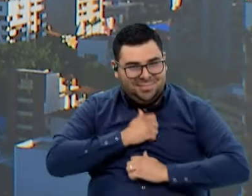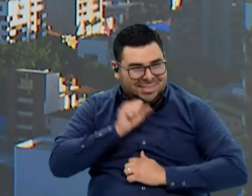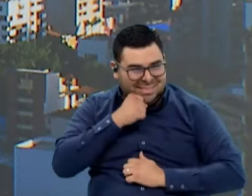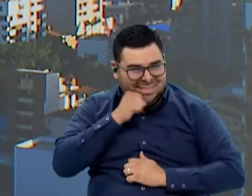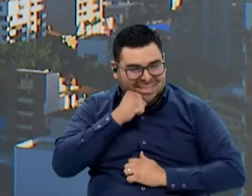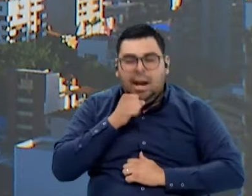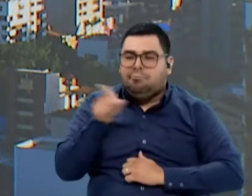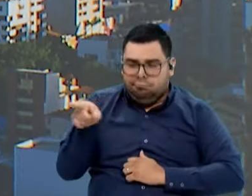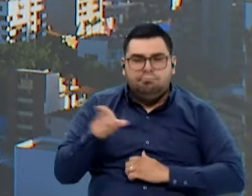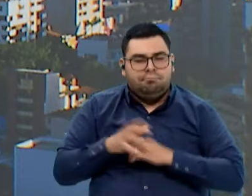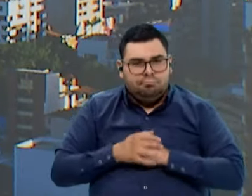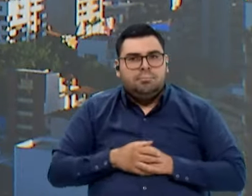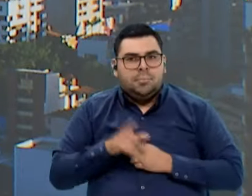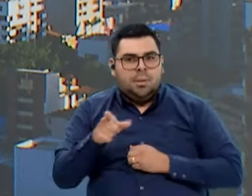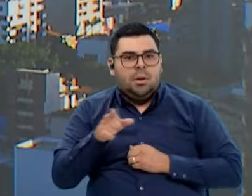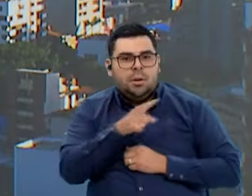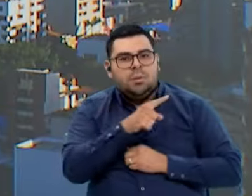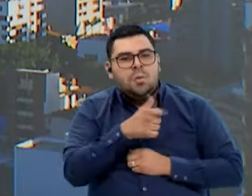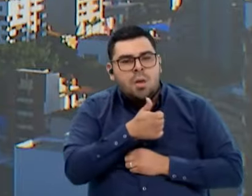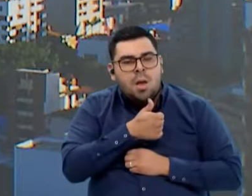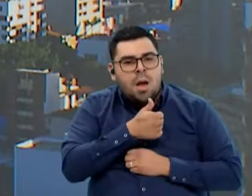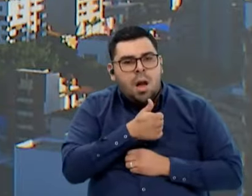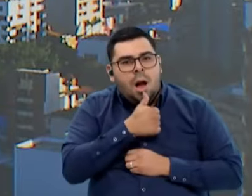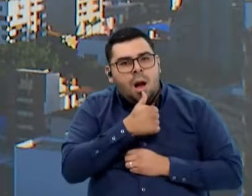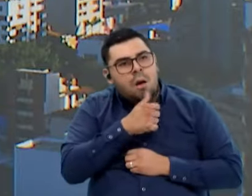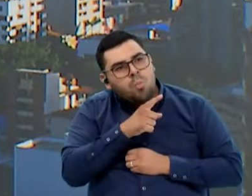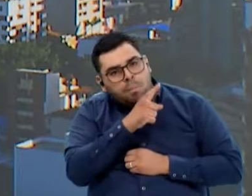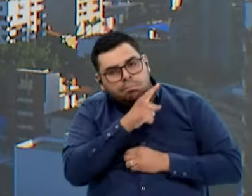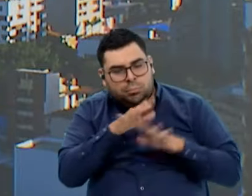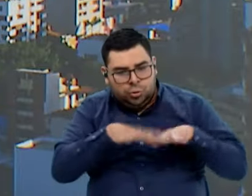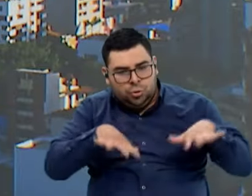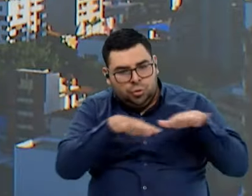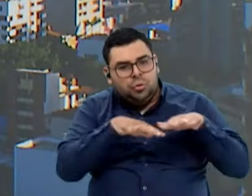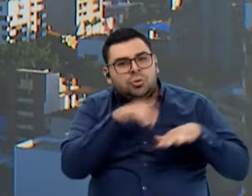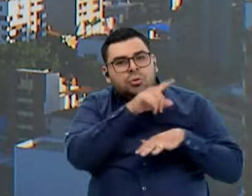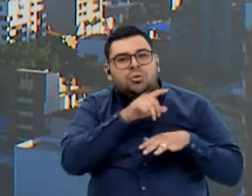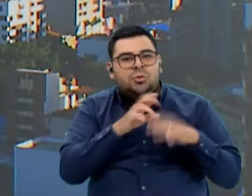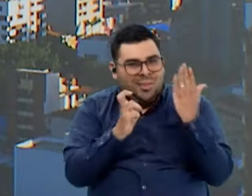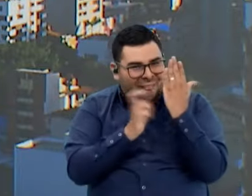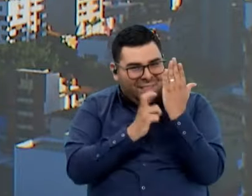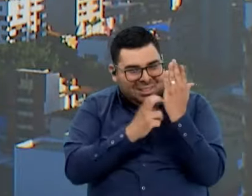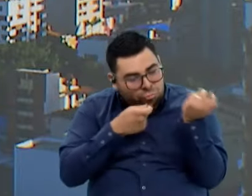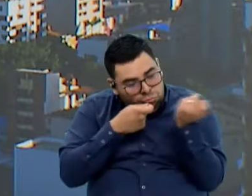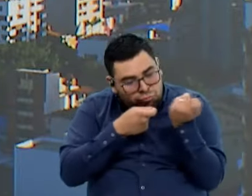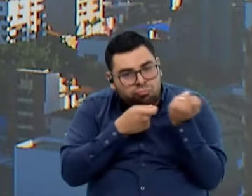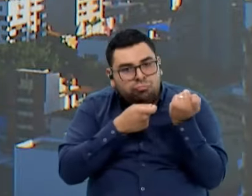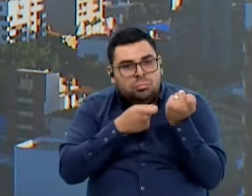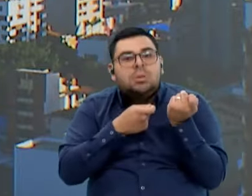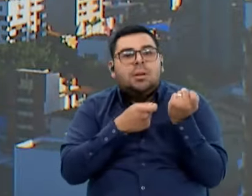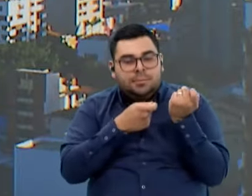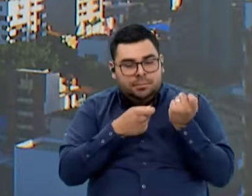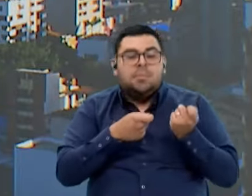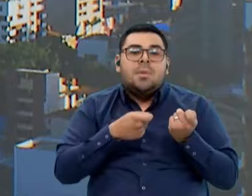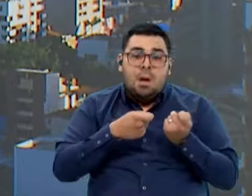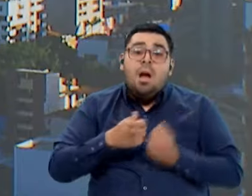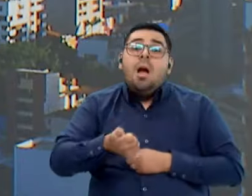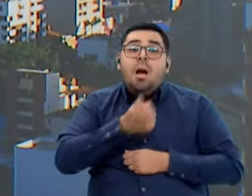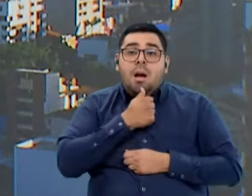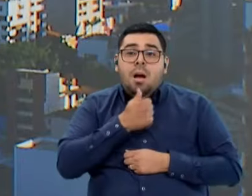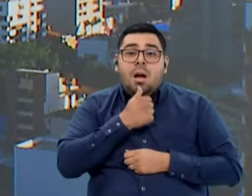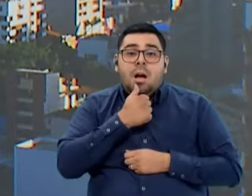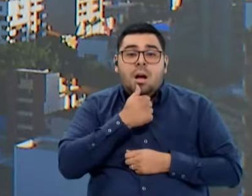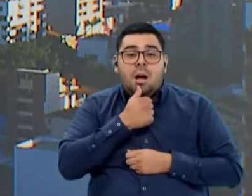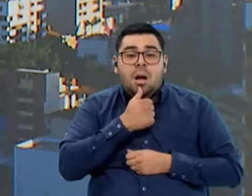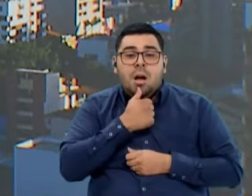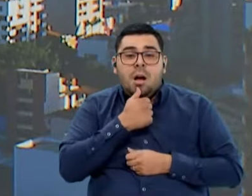agua potable para colocarla en la represa Aguas Arriba de Barichara para de una forma, con esos carrotanques que vamos a entregar, tengamos una forma